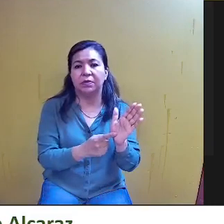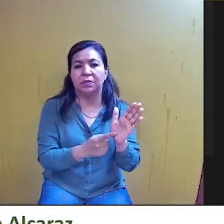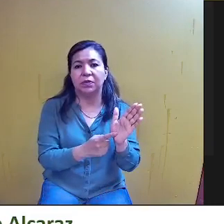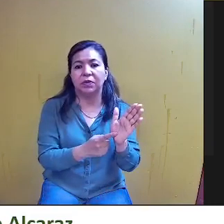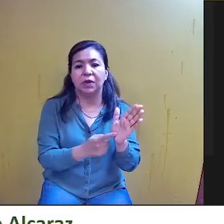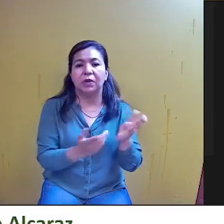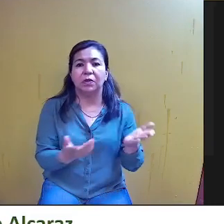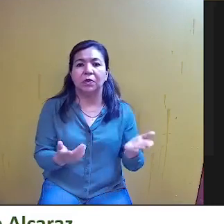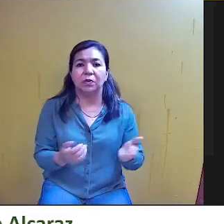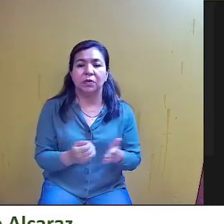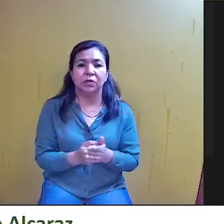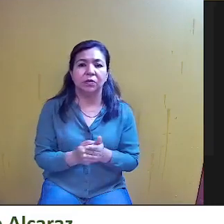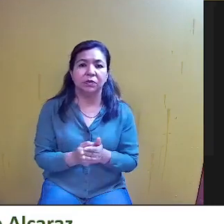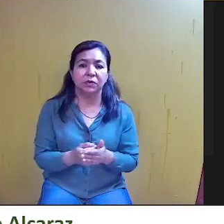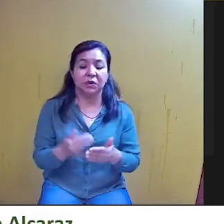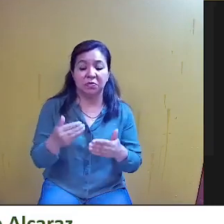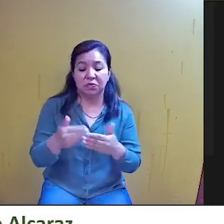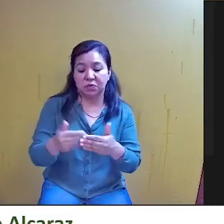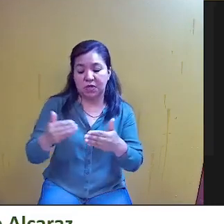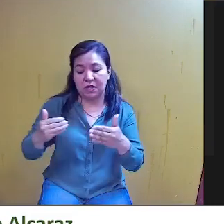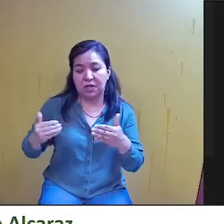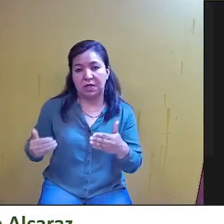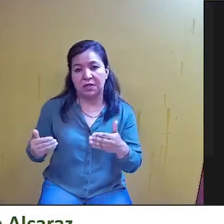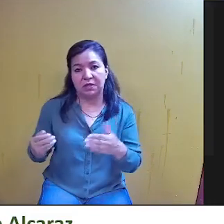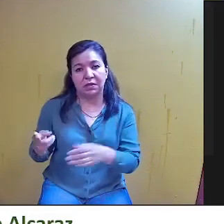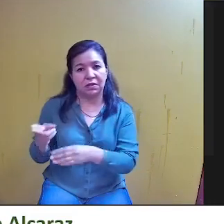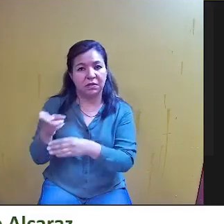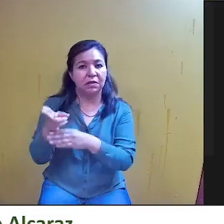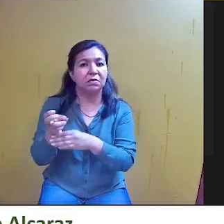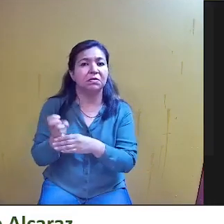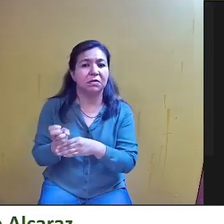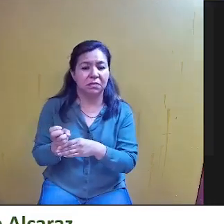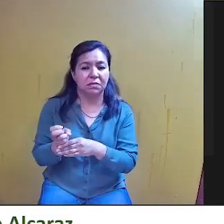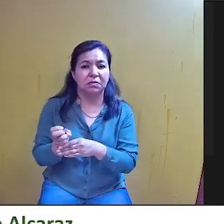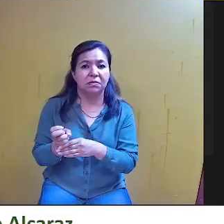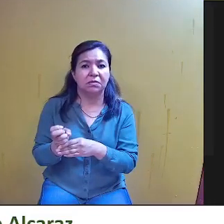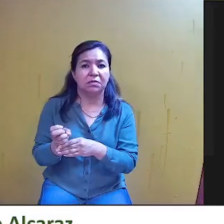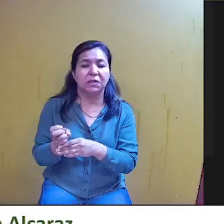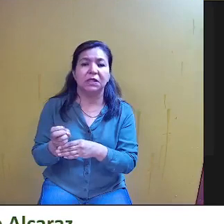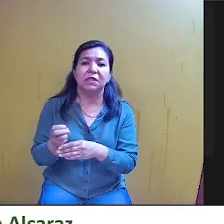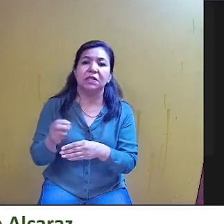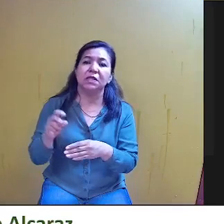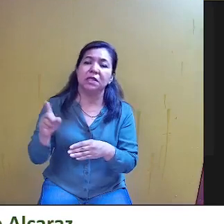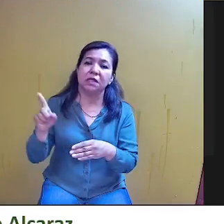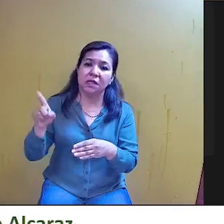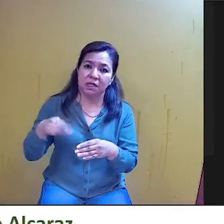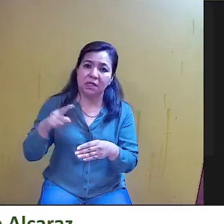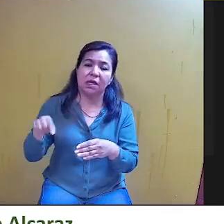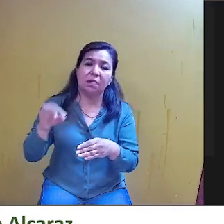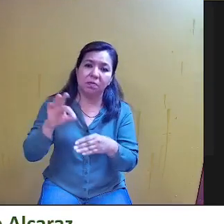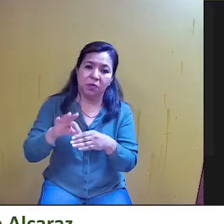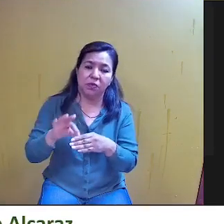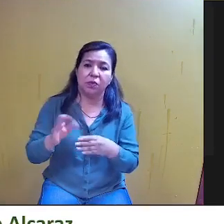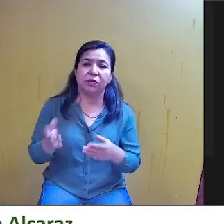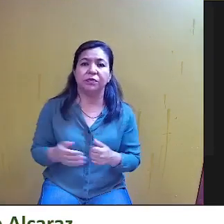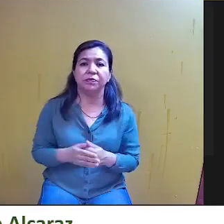una conducta de actos anticipados de precampaña o una campaña personalizada.